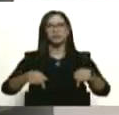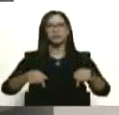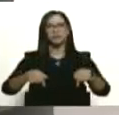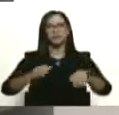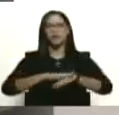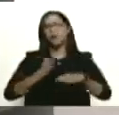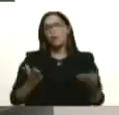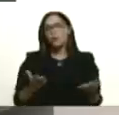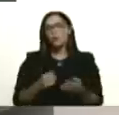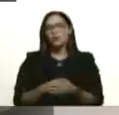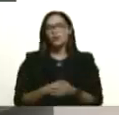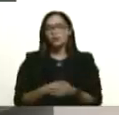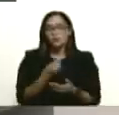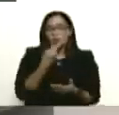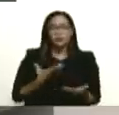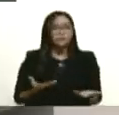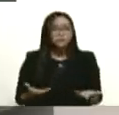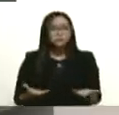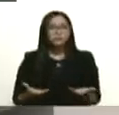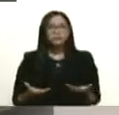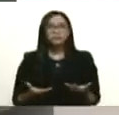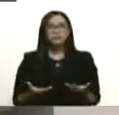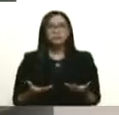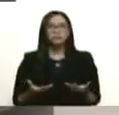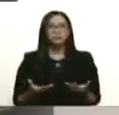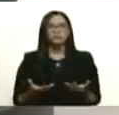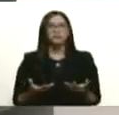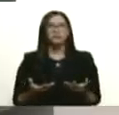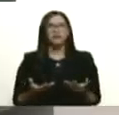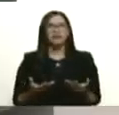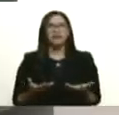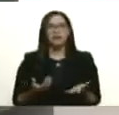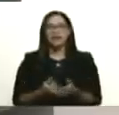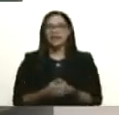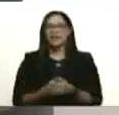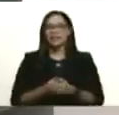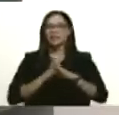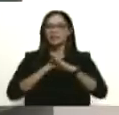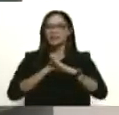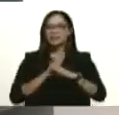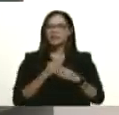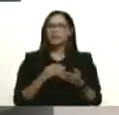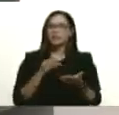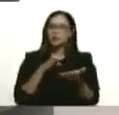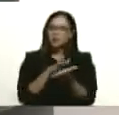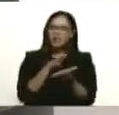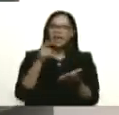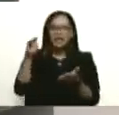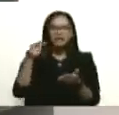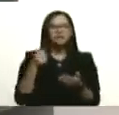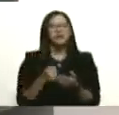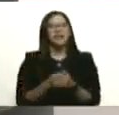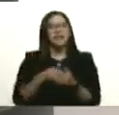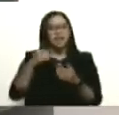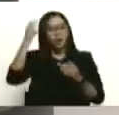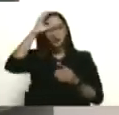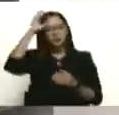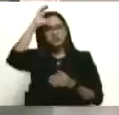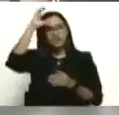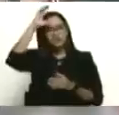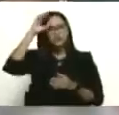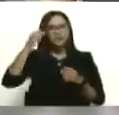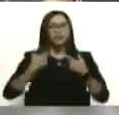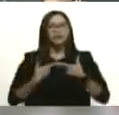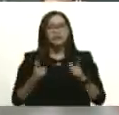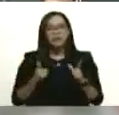porque, bueno, la vacuna contra eso es la conciencia, una conciencia que se expresa, digamos,